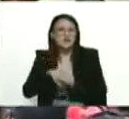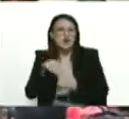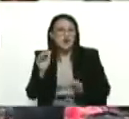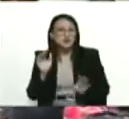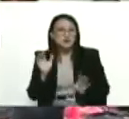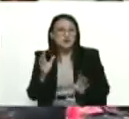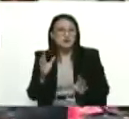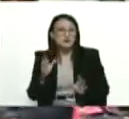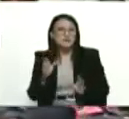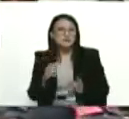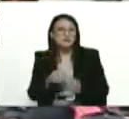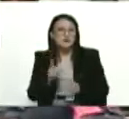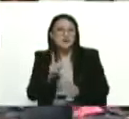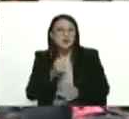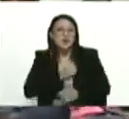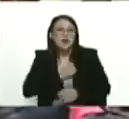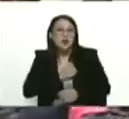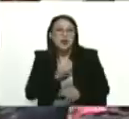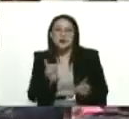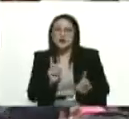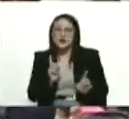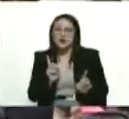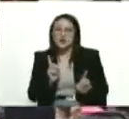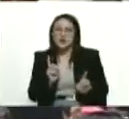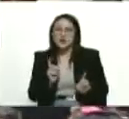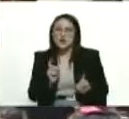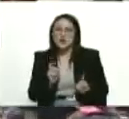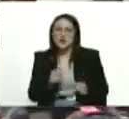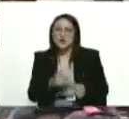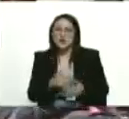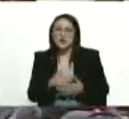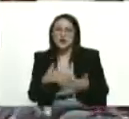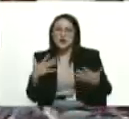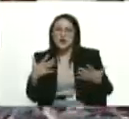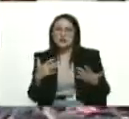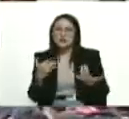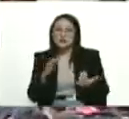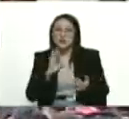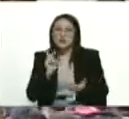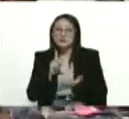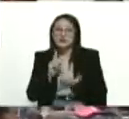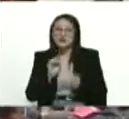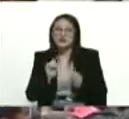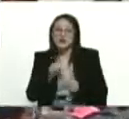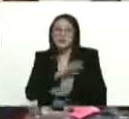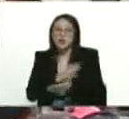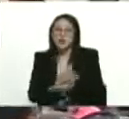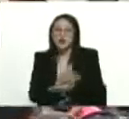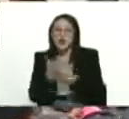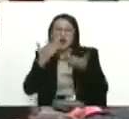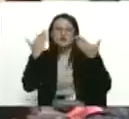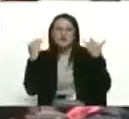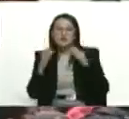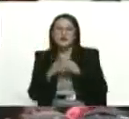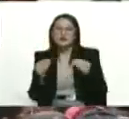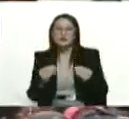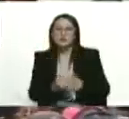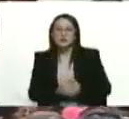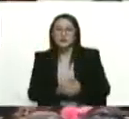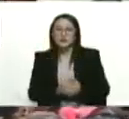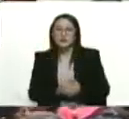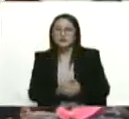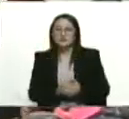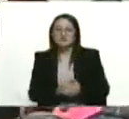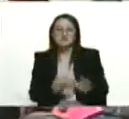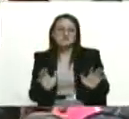Después no puede estar lamentándose, ¿verdad? Porque lo grande es que esa gente cuando llega al poder se olvida de todo. Si te he